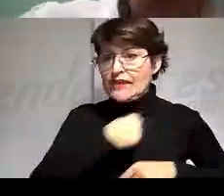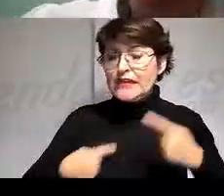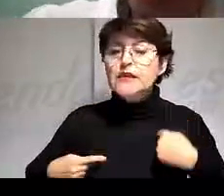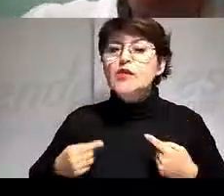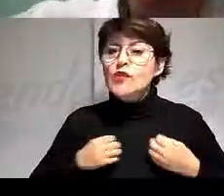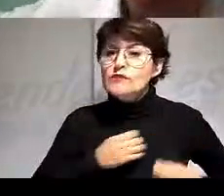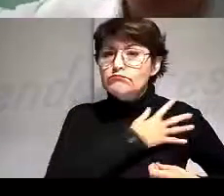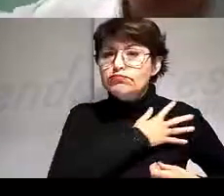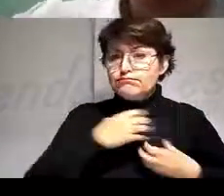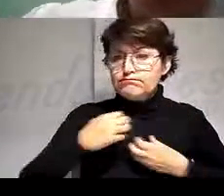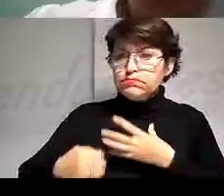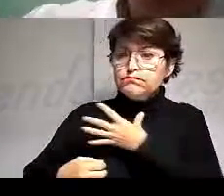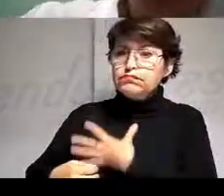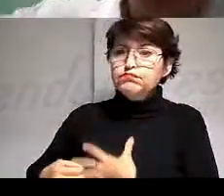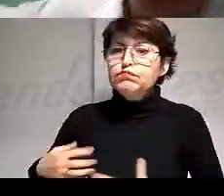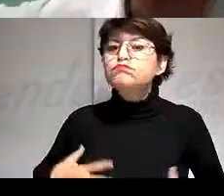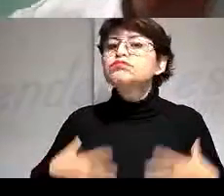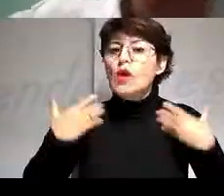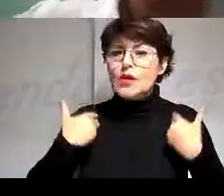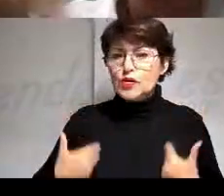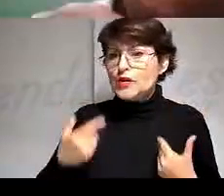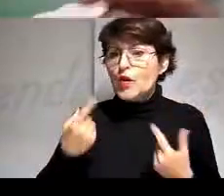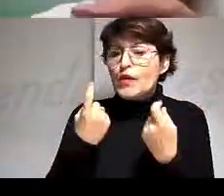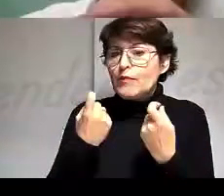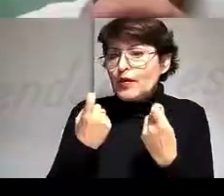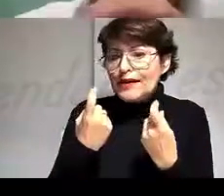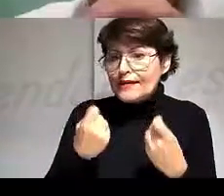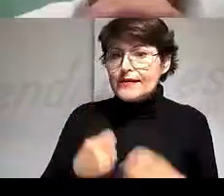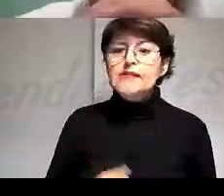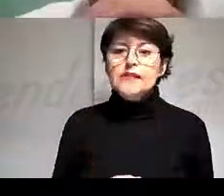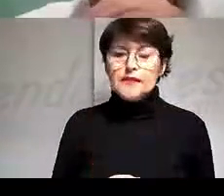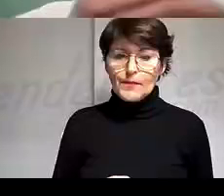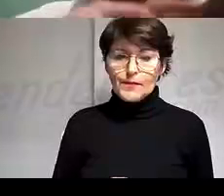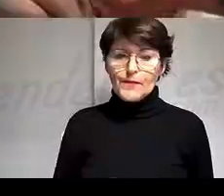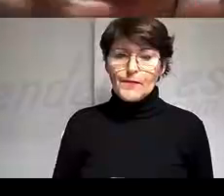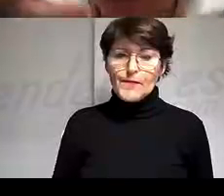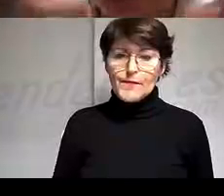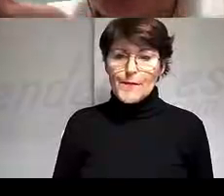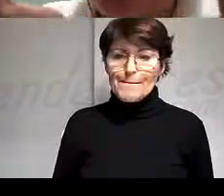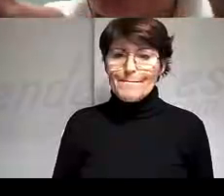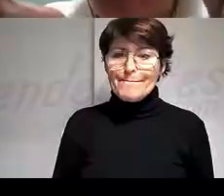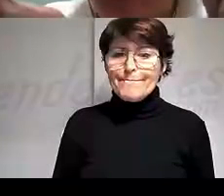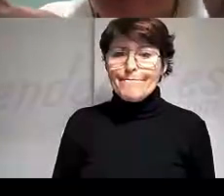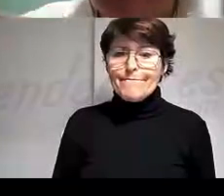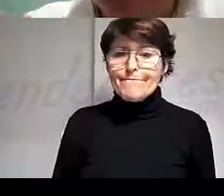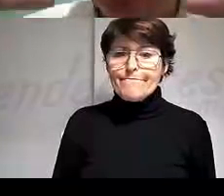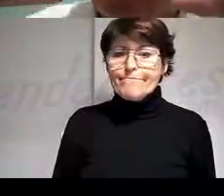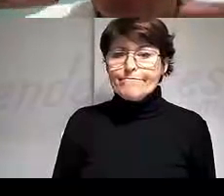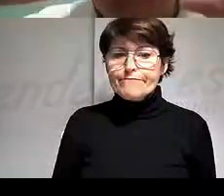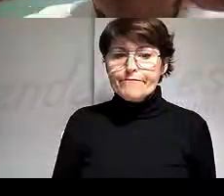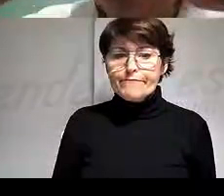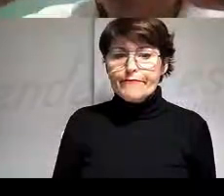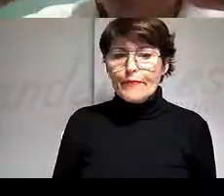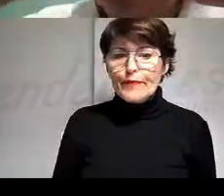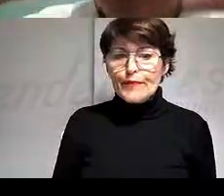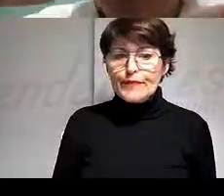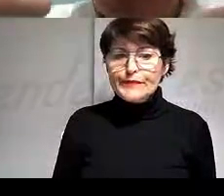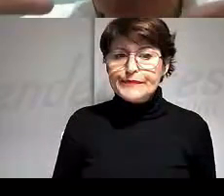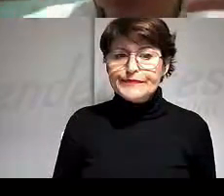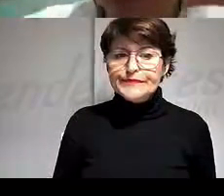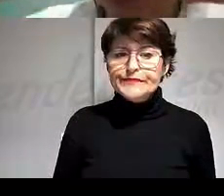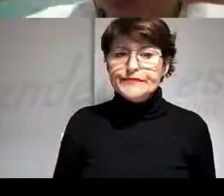de células de todo el organismo, en el caso de la hemoglobina. Vale, para la síntesis de mioglobina, es decir,